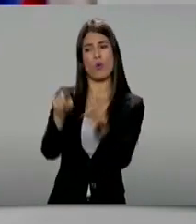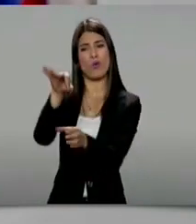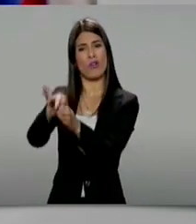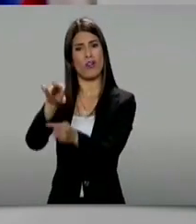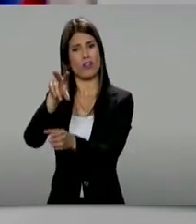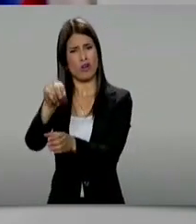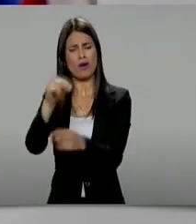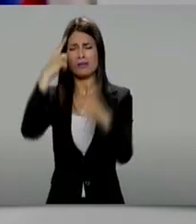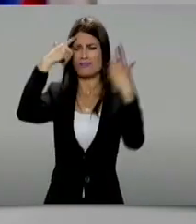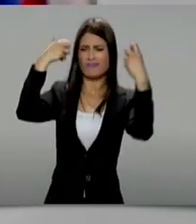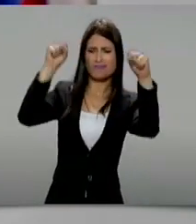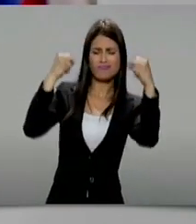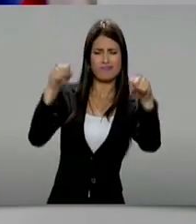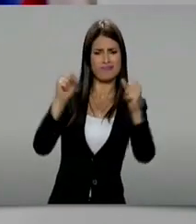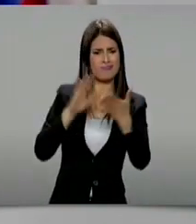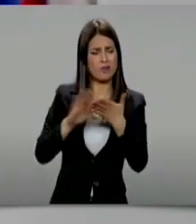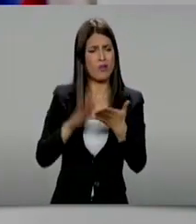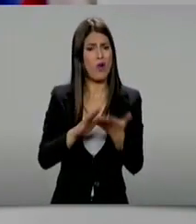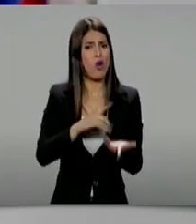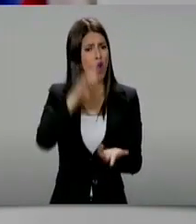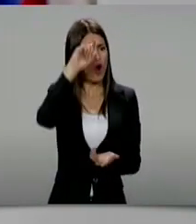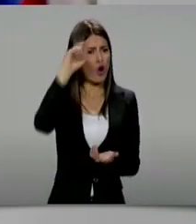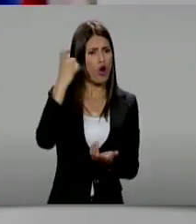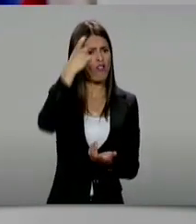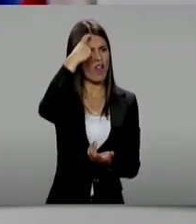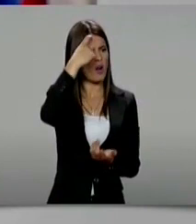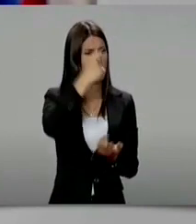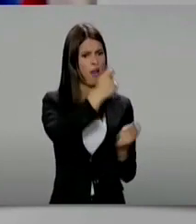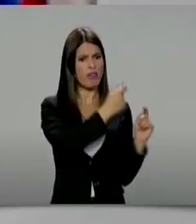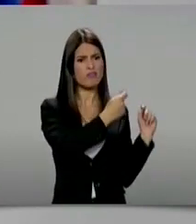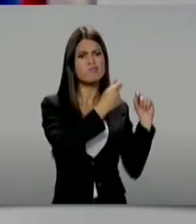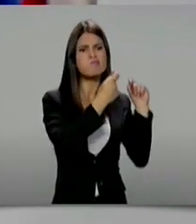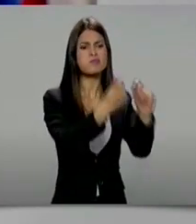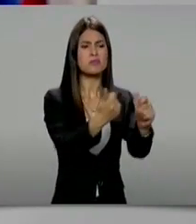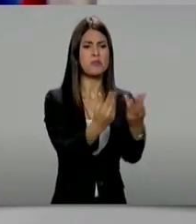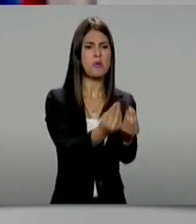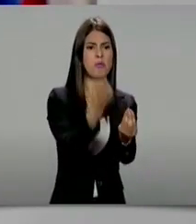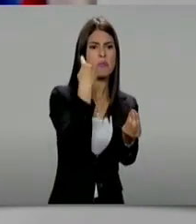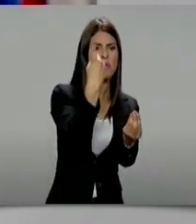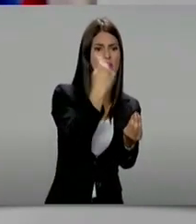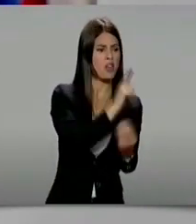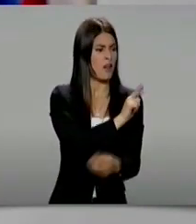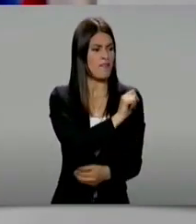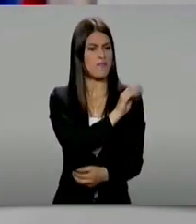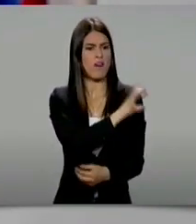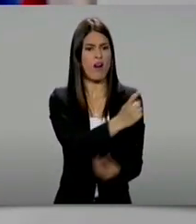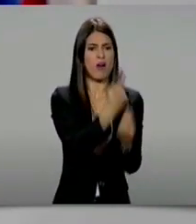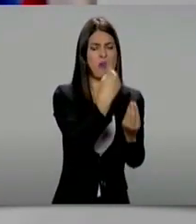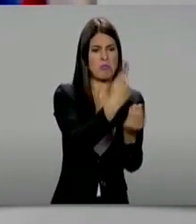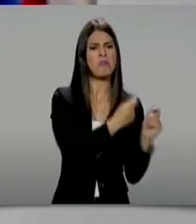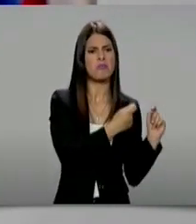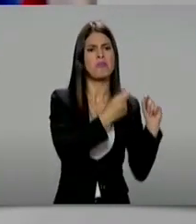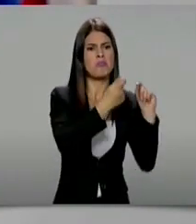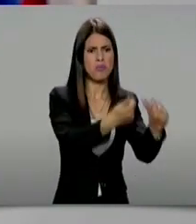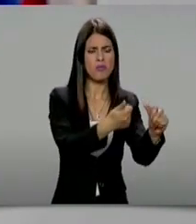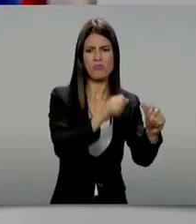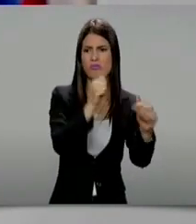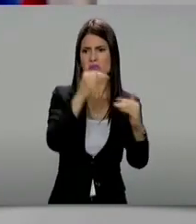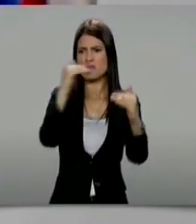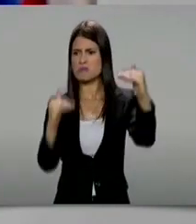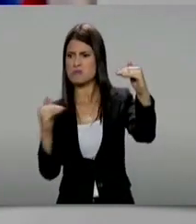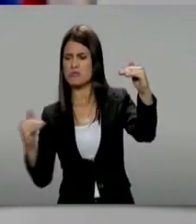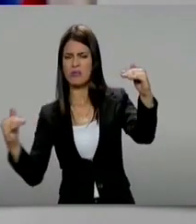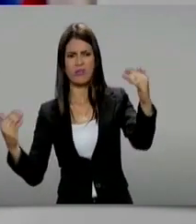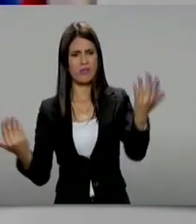la financiación al partido de las FARC para que quede en igualdad de condiciones con los demás partidos